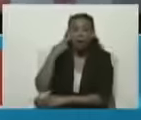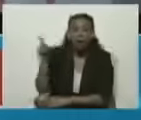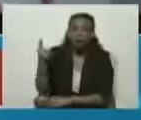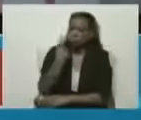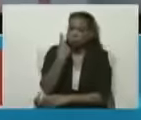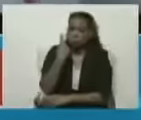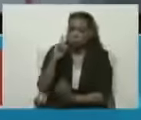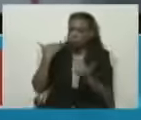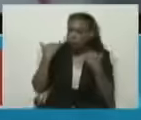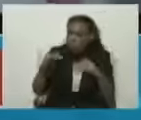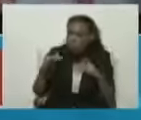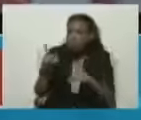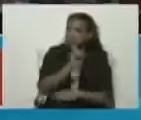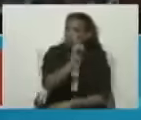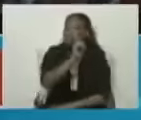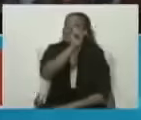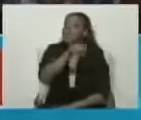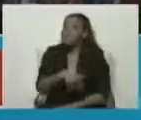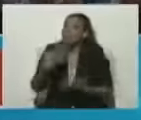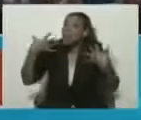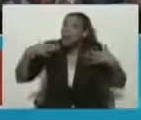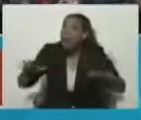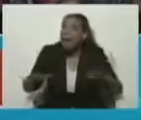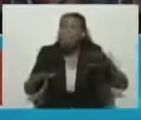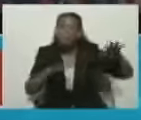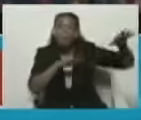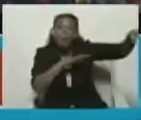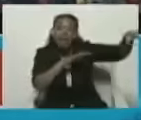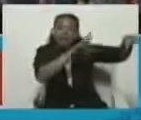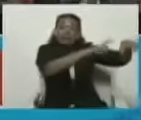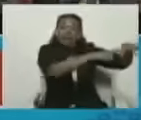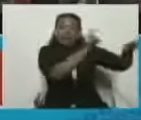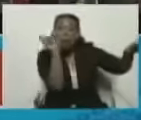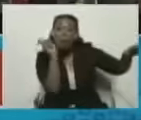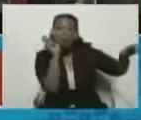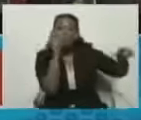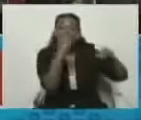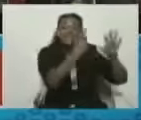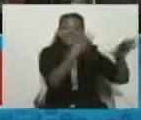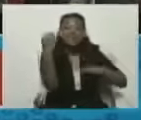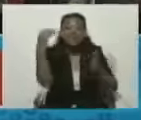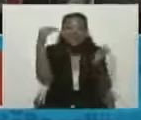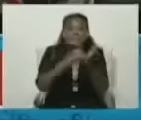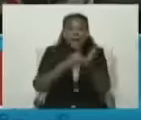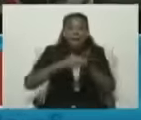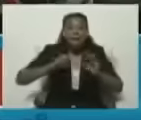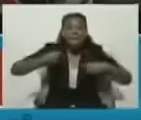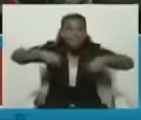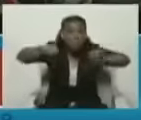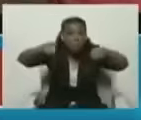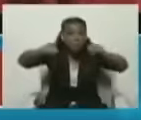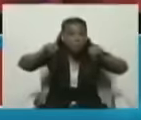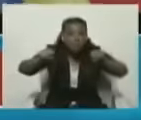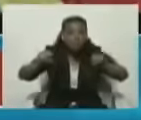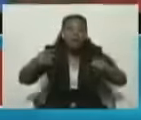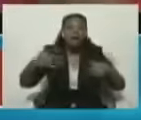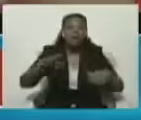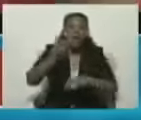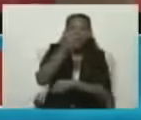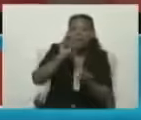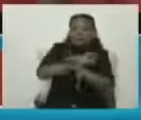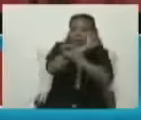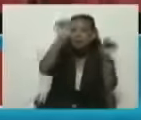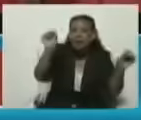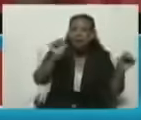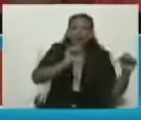solamente. También vamos a movilizar más de 60.000 motorizados que desde las 10 de